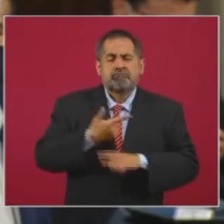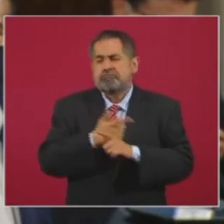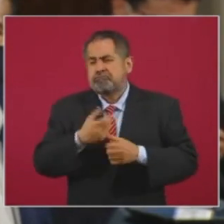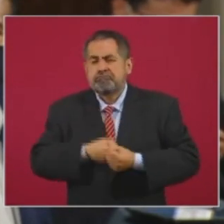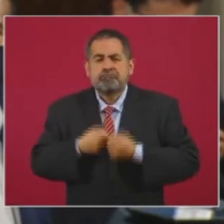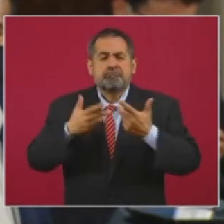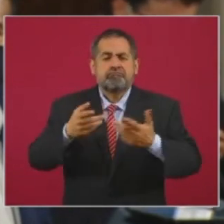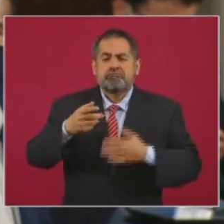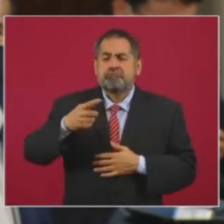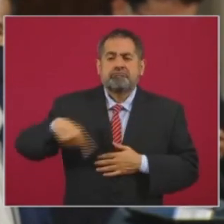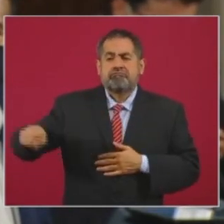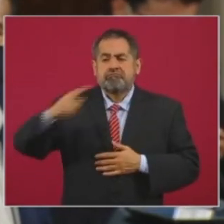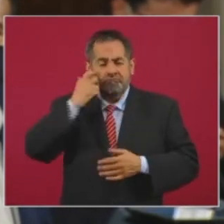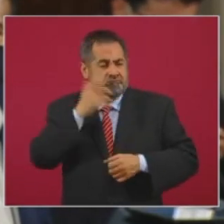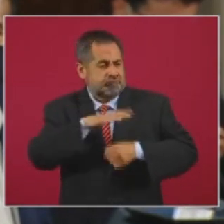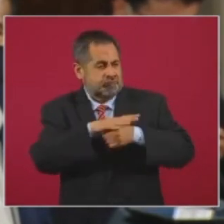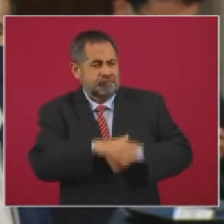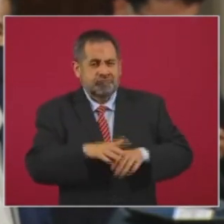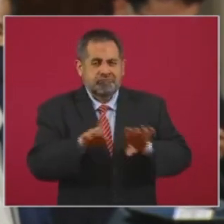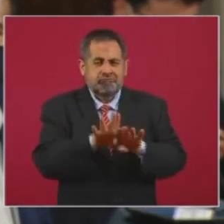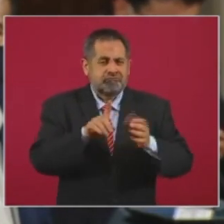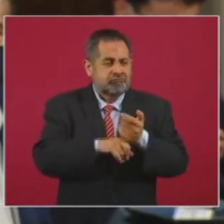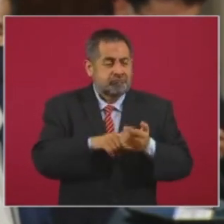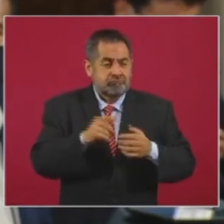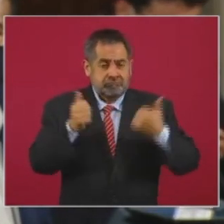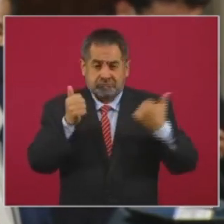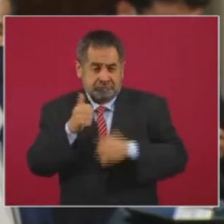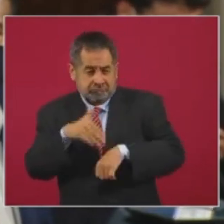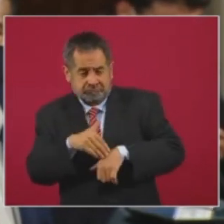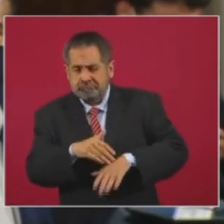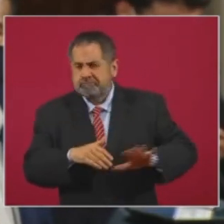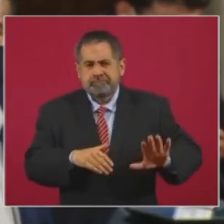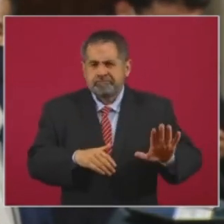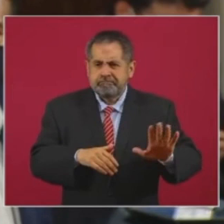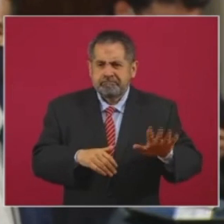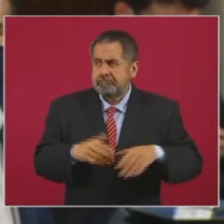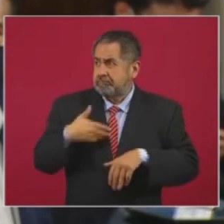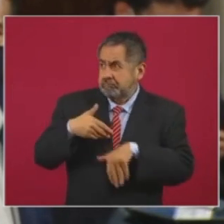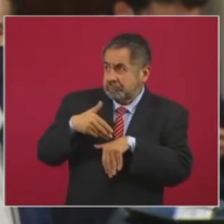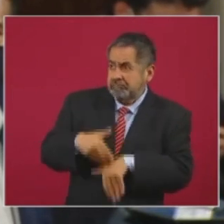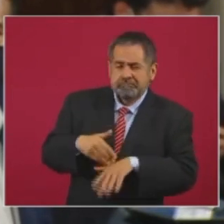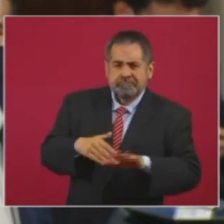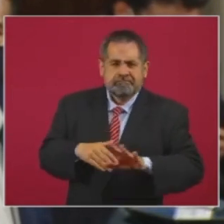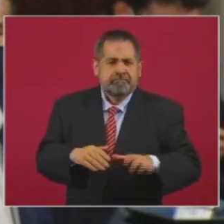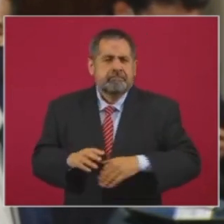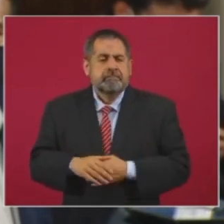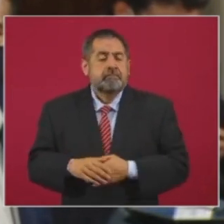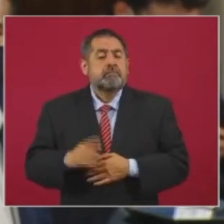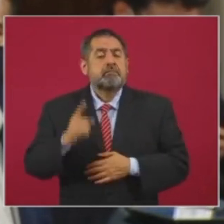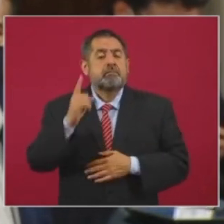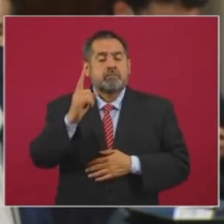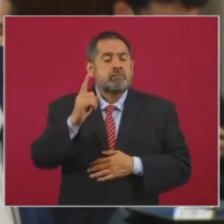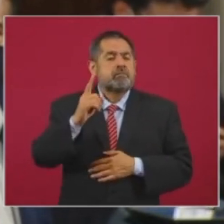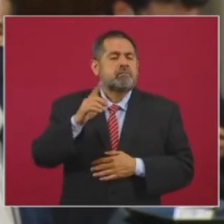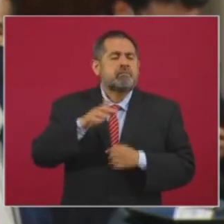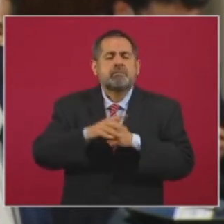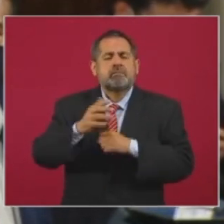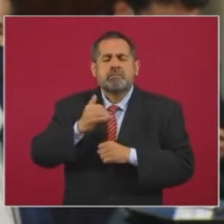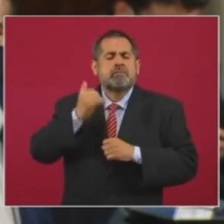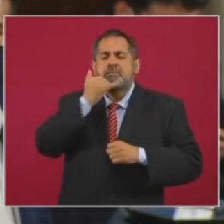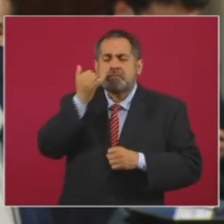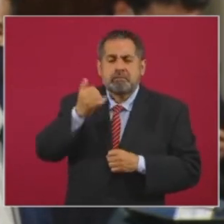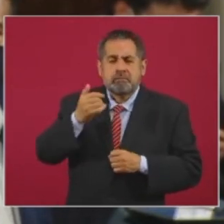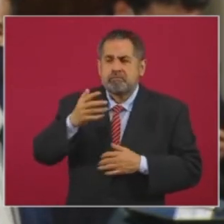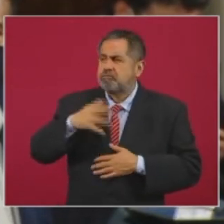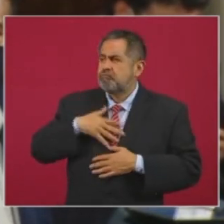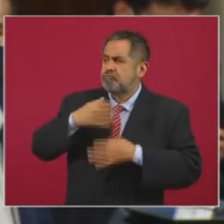a ellos que sueñan empujarnos a un rancio servilismo, pero les advertimos que no nos doblegarán. El único pecado que hemos cometido es darle